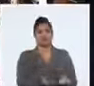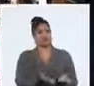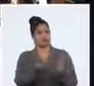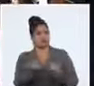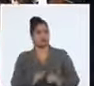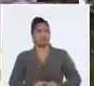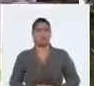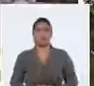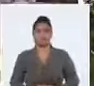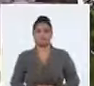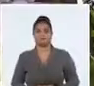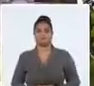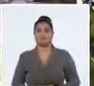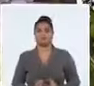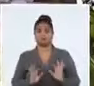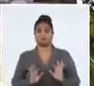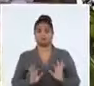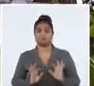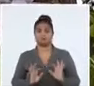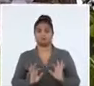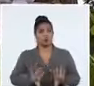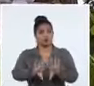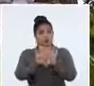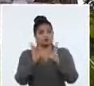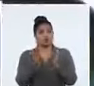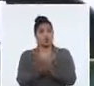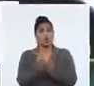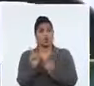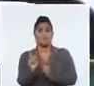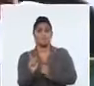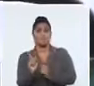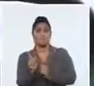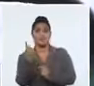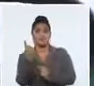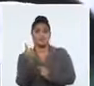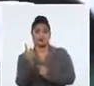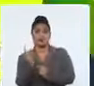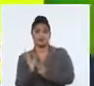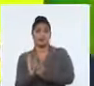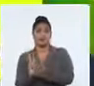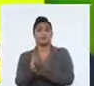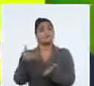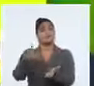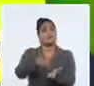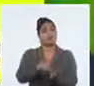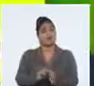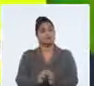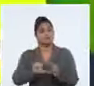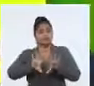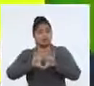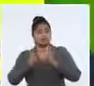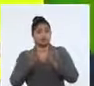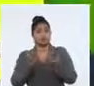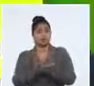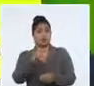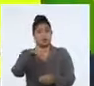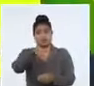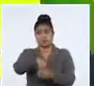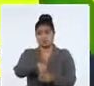más capacidad, no solo cubrió un... Con toda disposición, todavía le quedaba completar